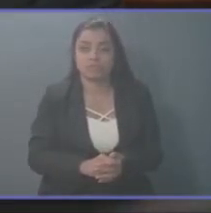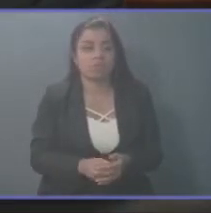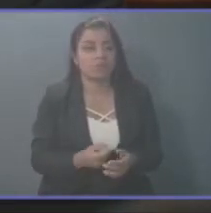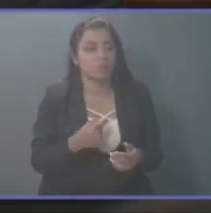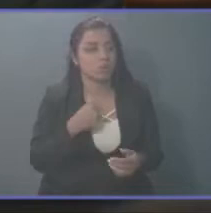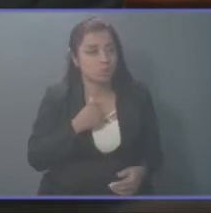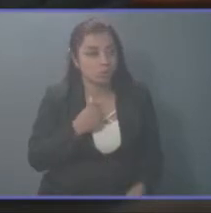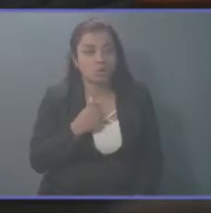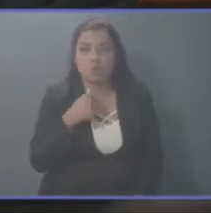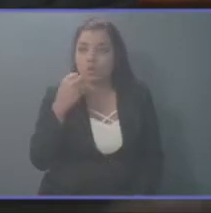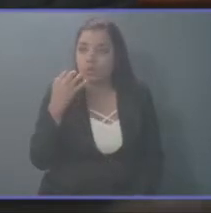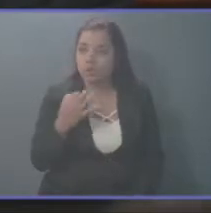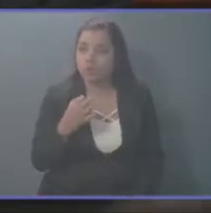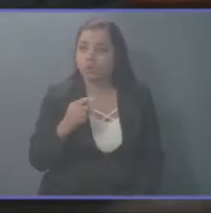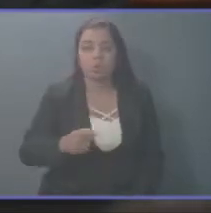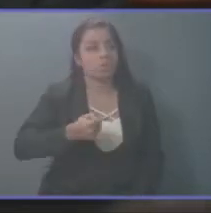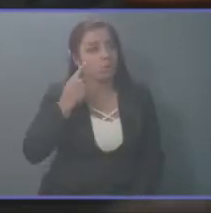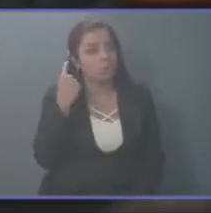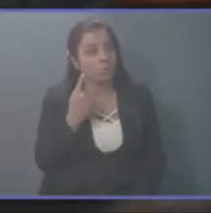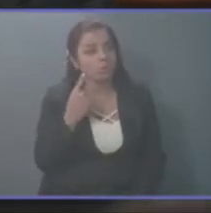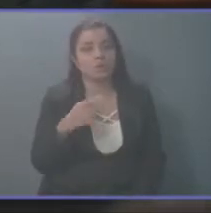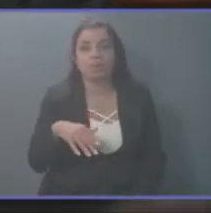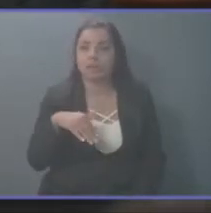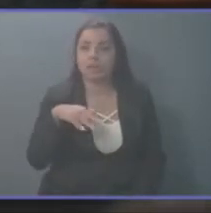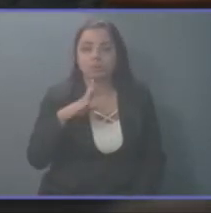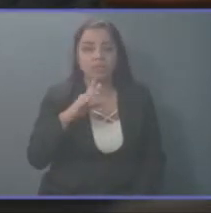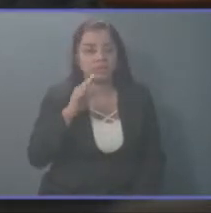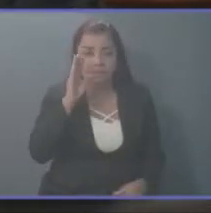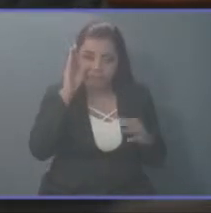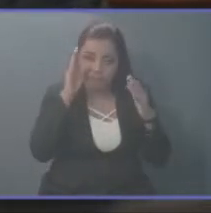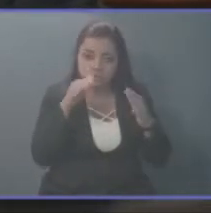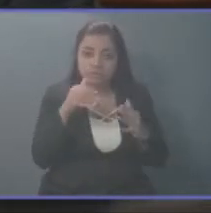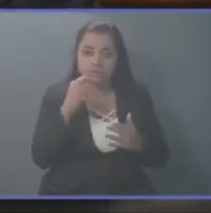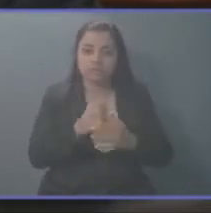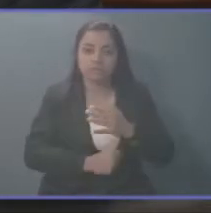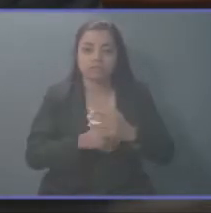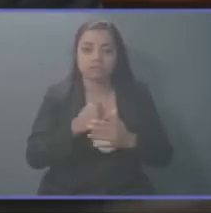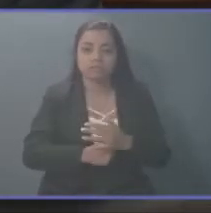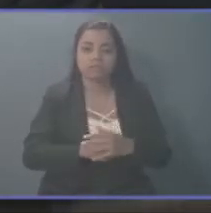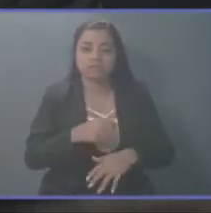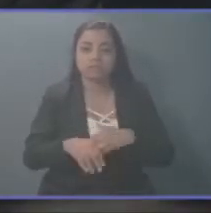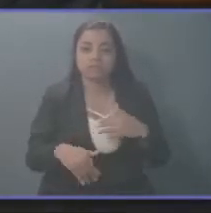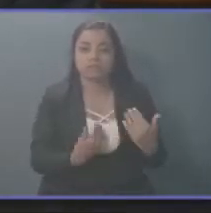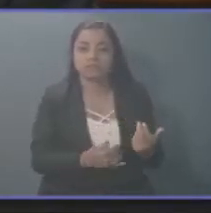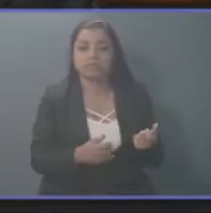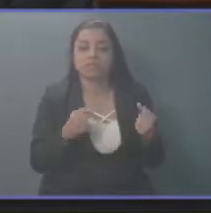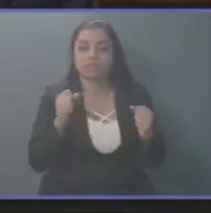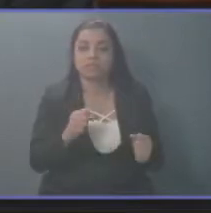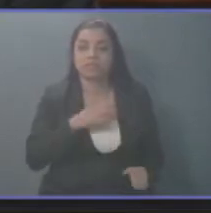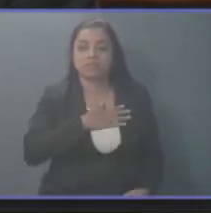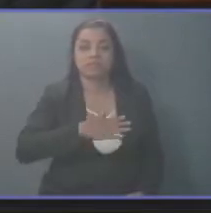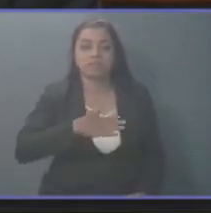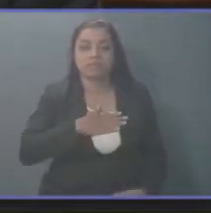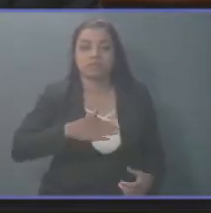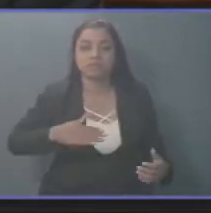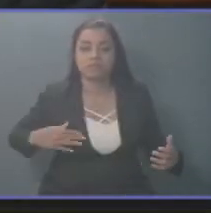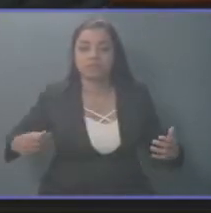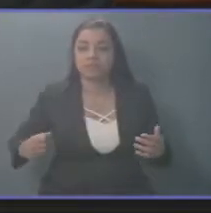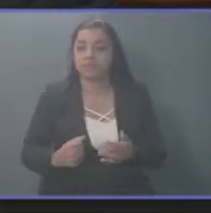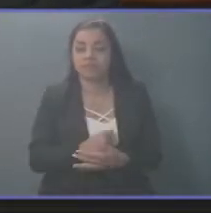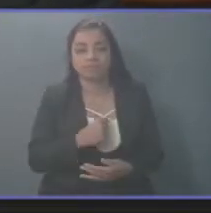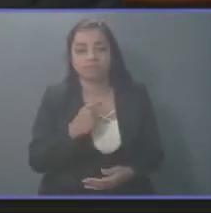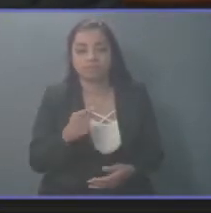Yo he sido uno de los más férreos críticos de que lamentablemente